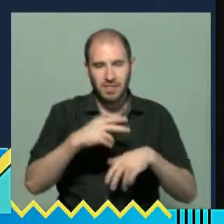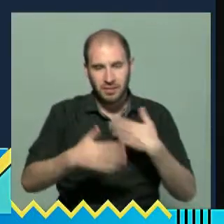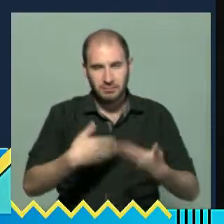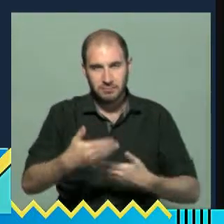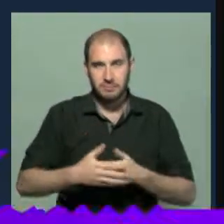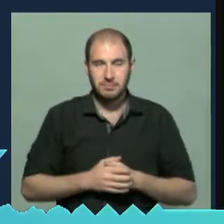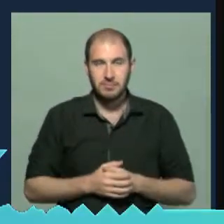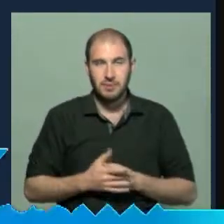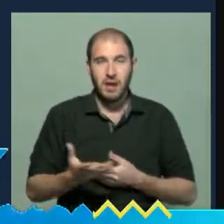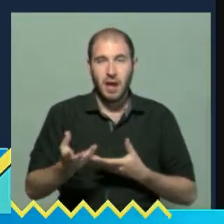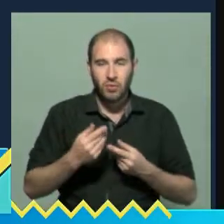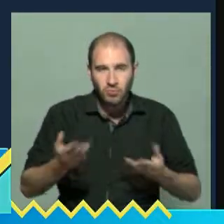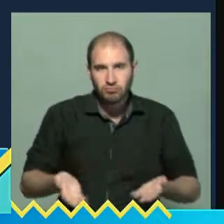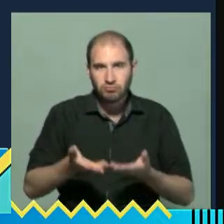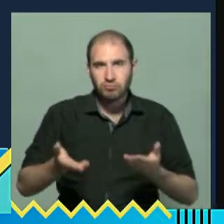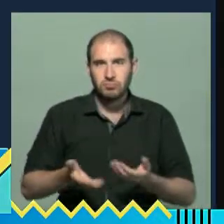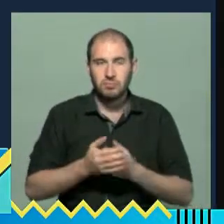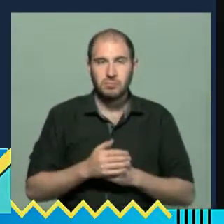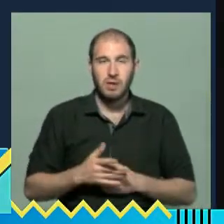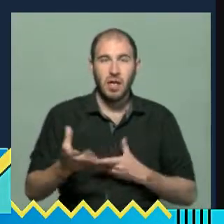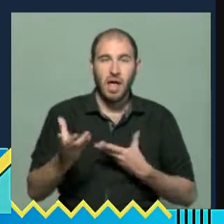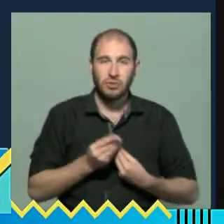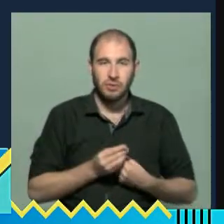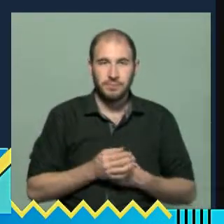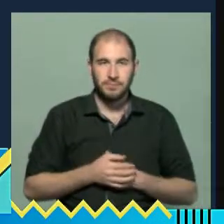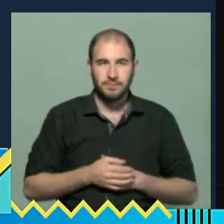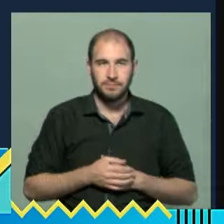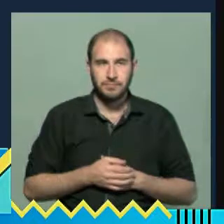cognitivas, que permiten estimularlas, que permiten,